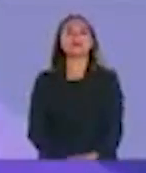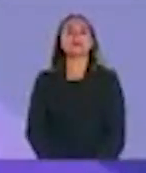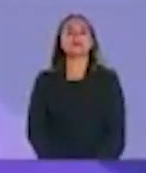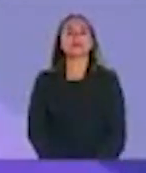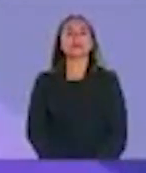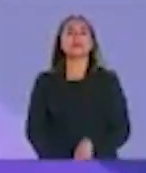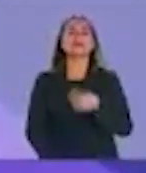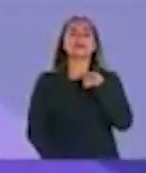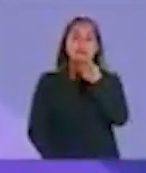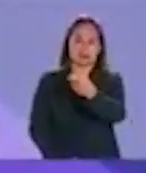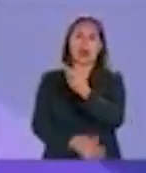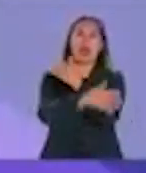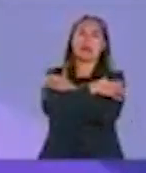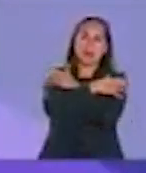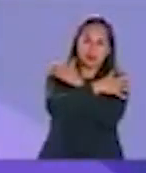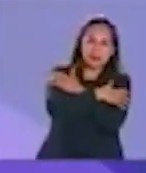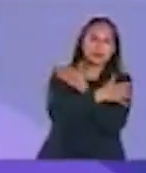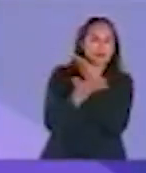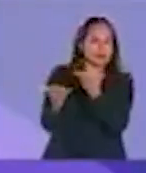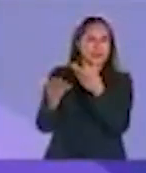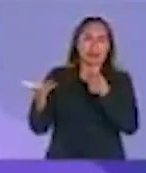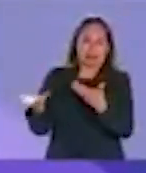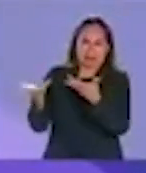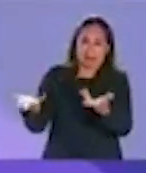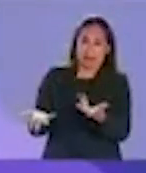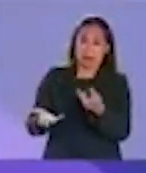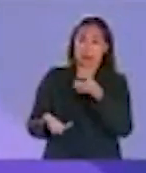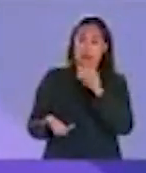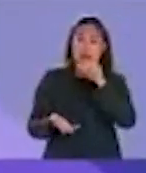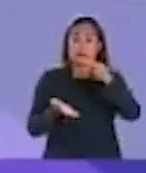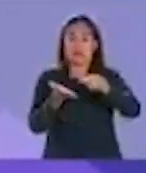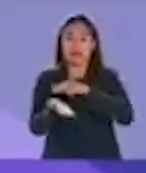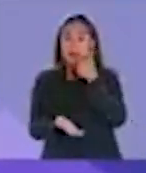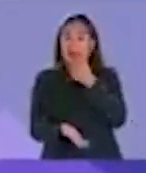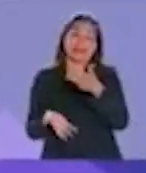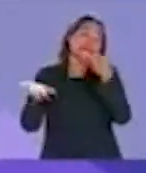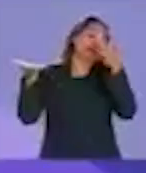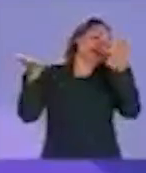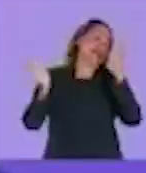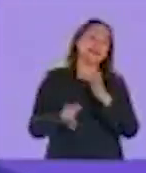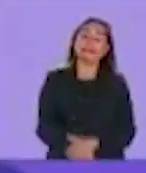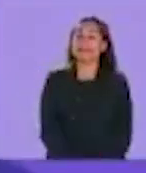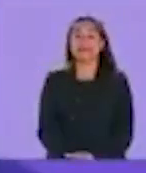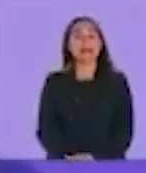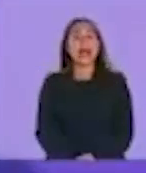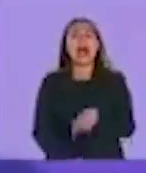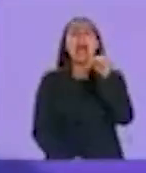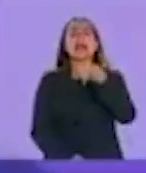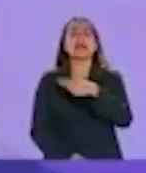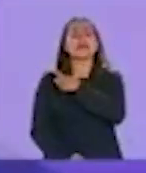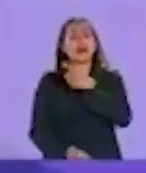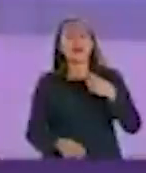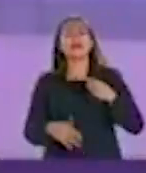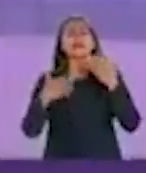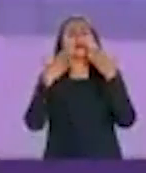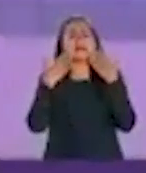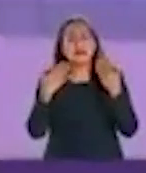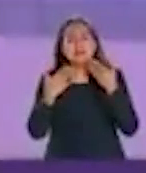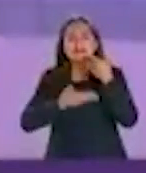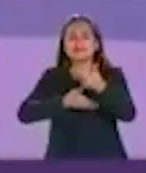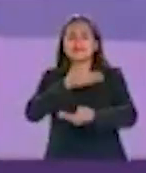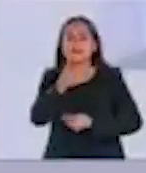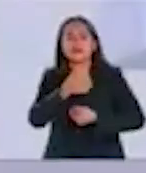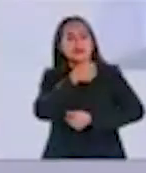dieran un abrazo pero no me quiso firmar y aquí debe haber cordialidad evidentemente es una competencia y